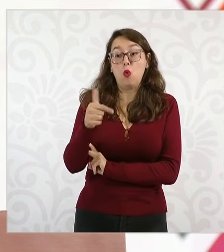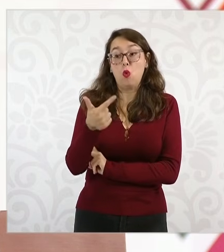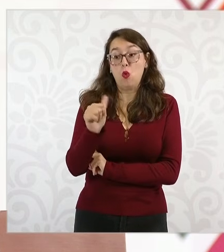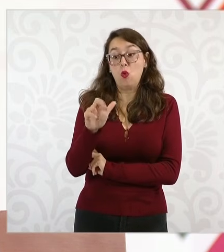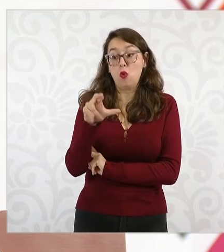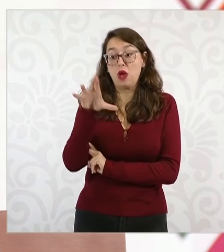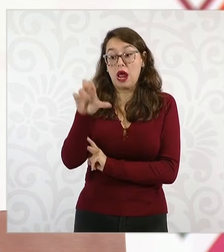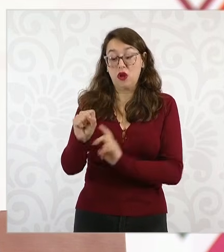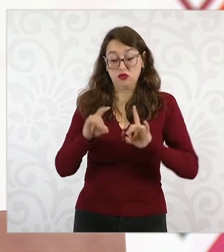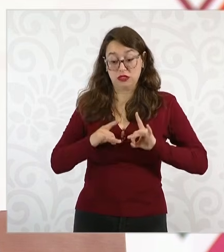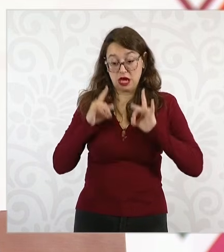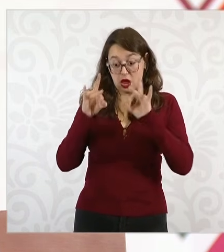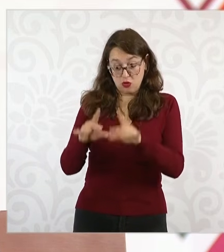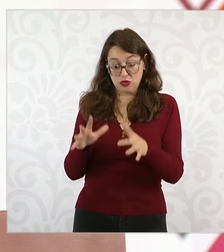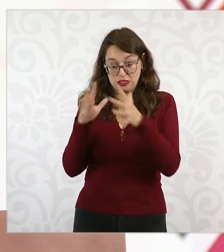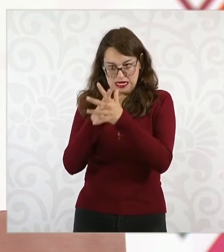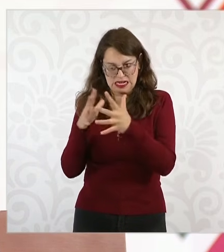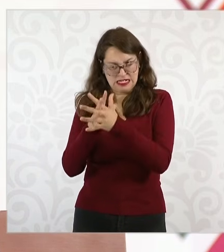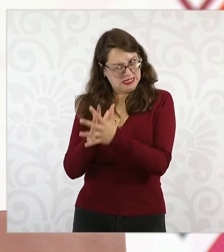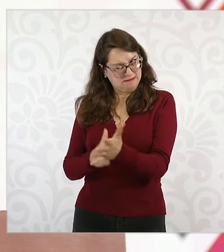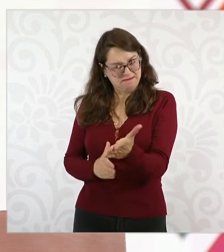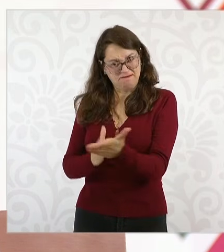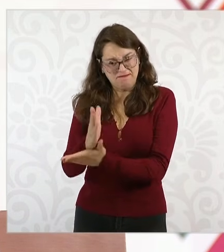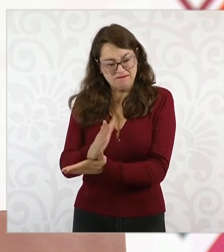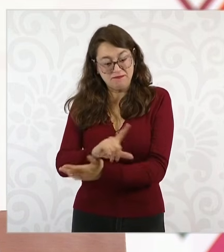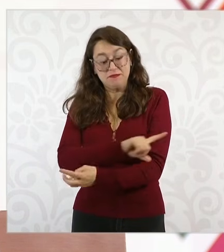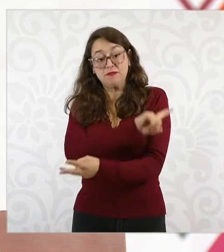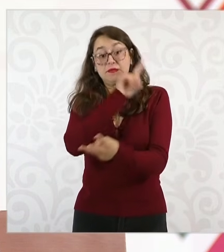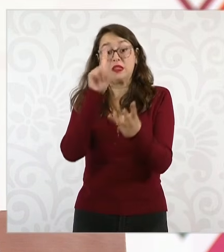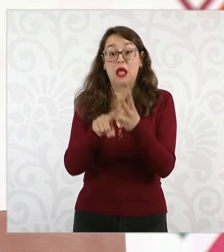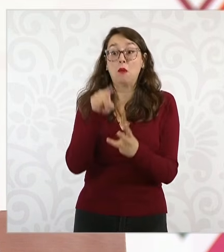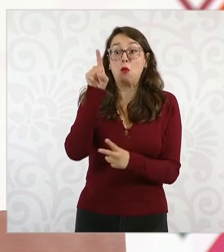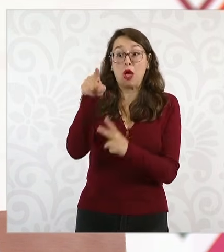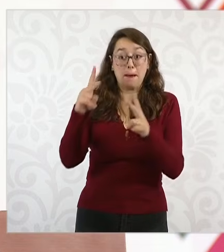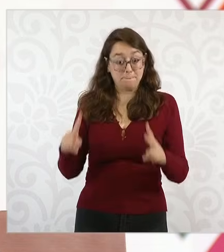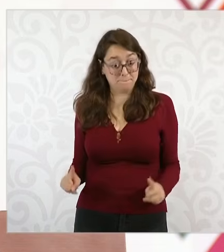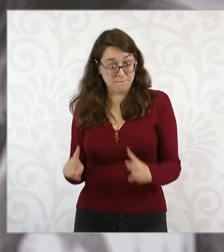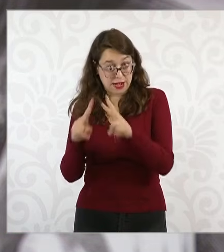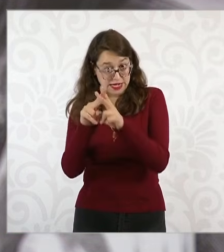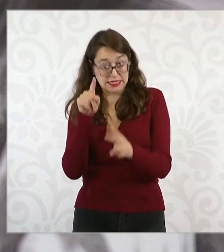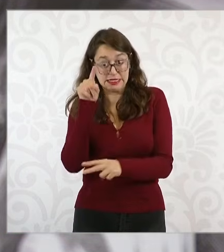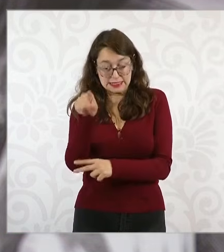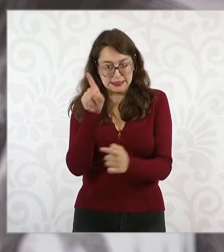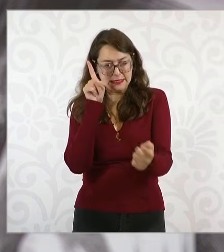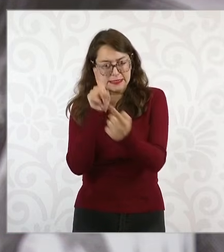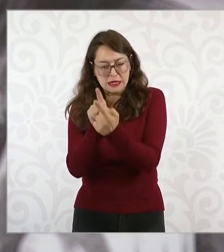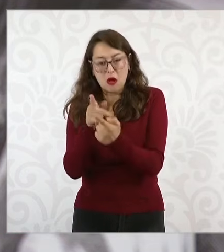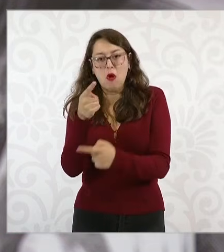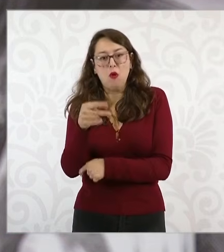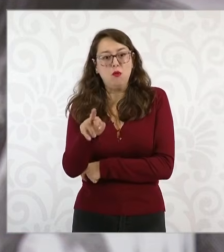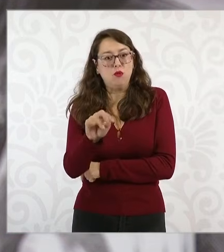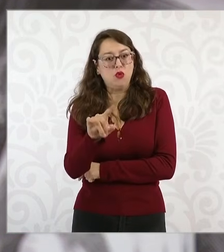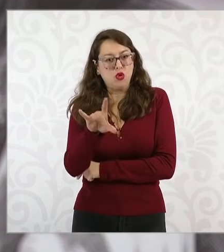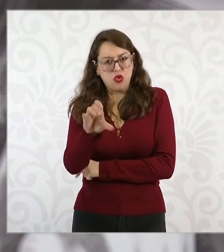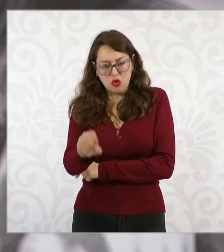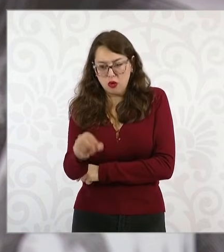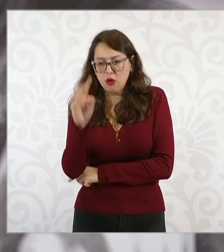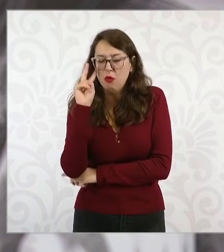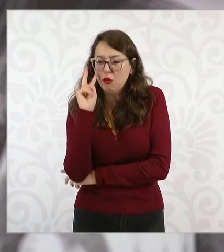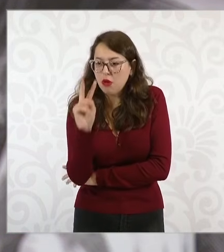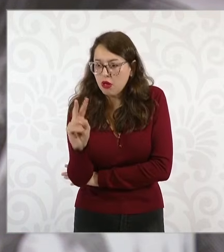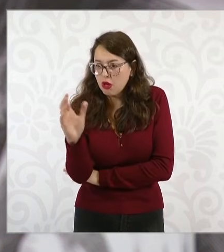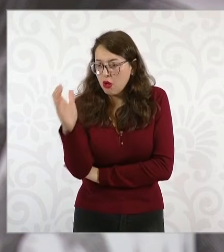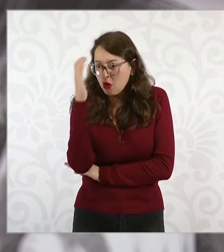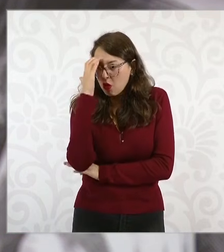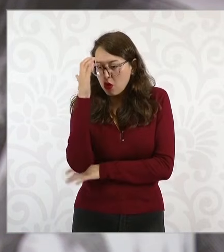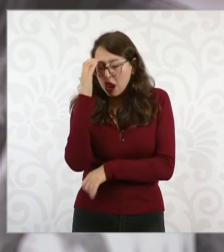los austriacos, conoció en París a Proudhon y le interesó tanto la Constitución Liberal